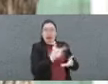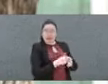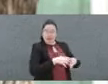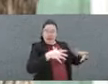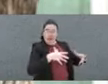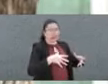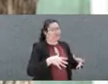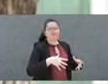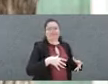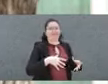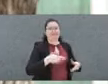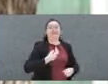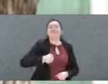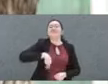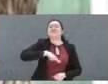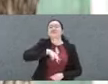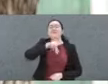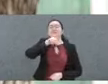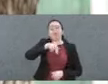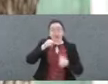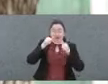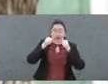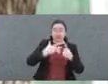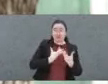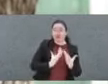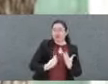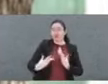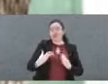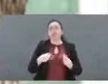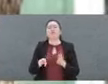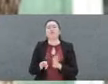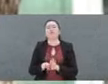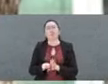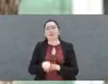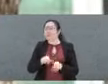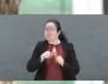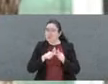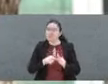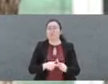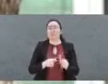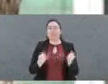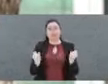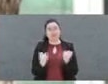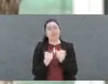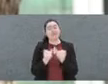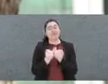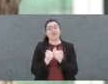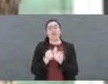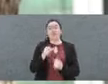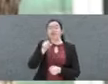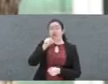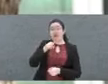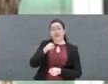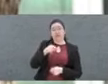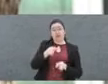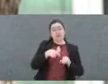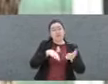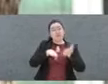se atendió la pandemia o se está atendiendo la pandemia y aún así se siguen haciendo toda esta cantidad de